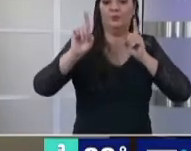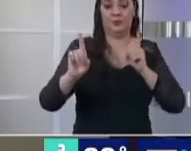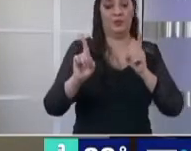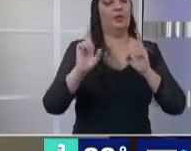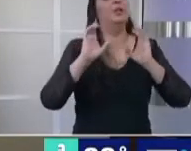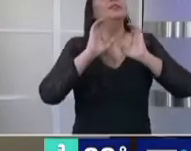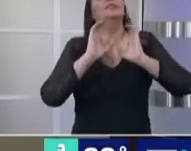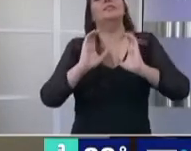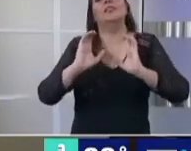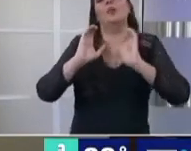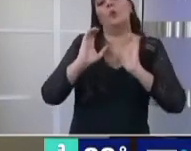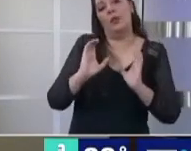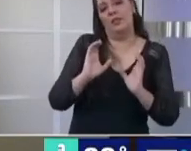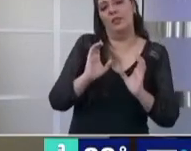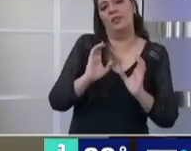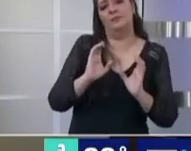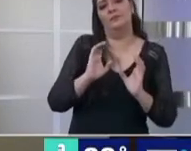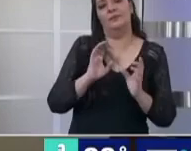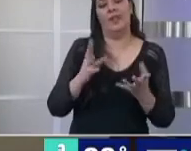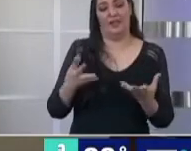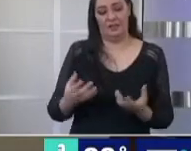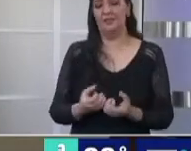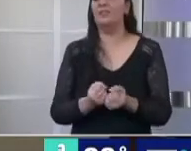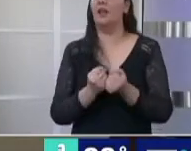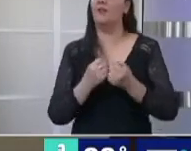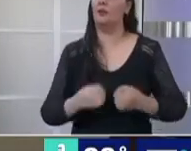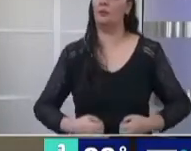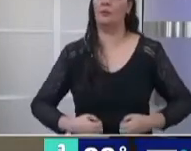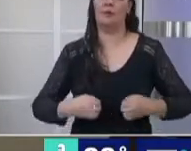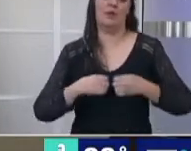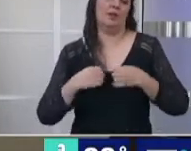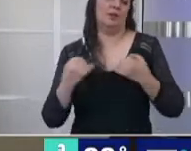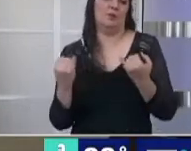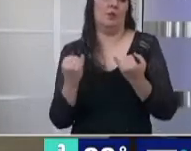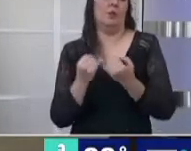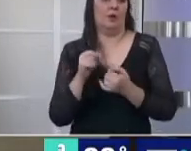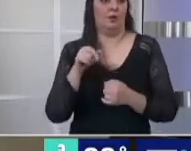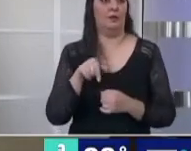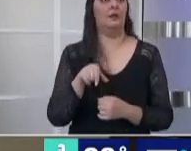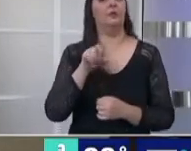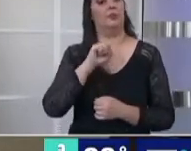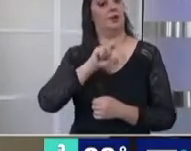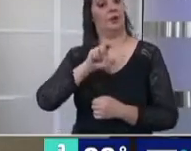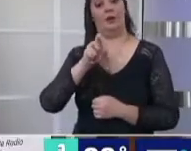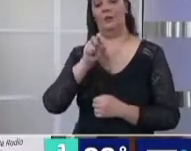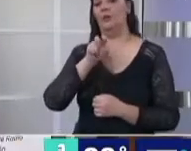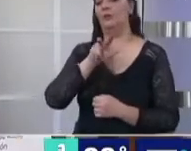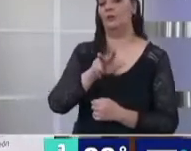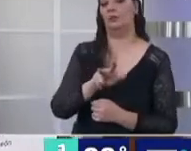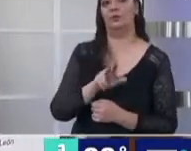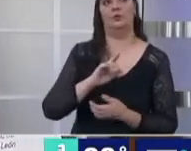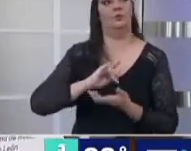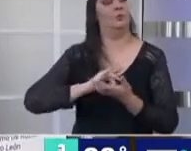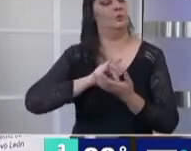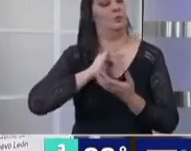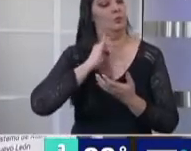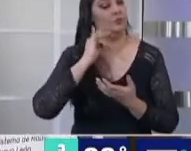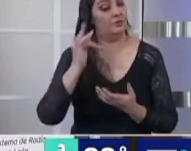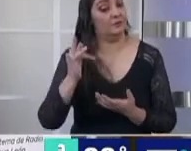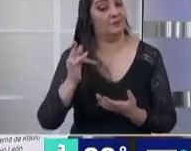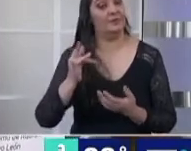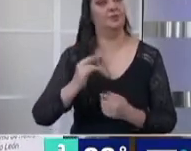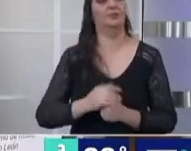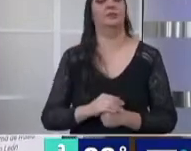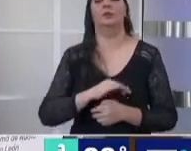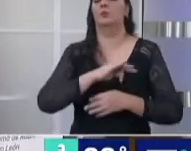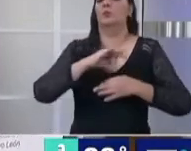cuiden, salvan vidas junto con nosotros, ustedes, aquí en el Canal 28. Así que muchísimas gracias